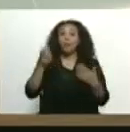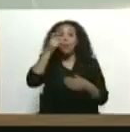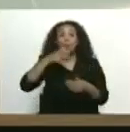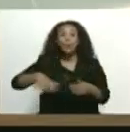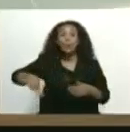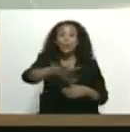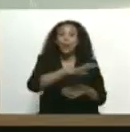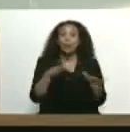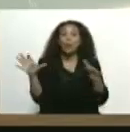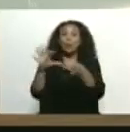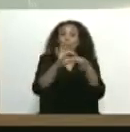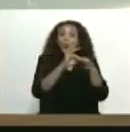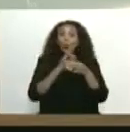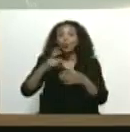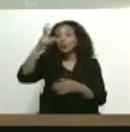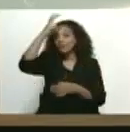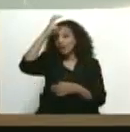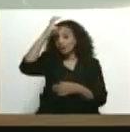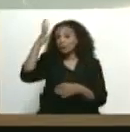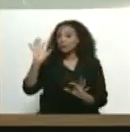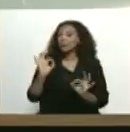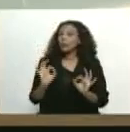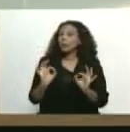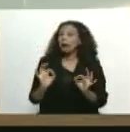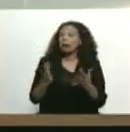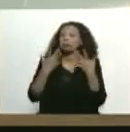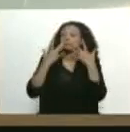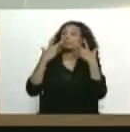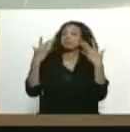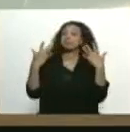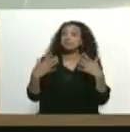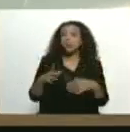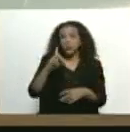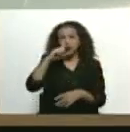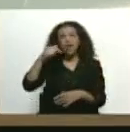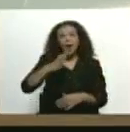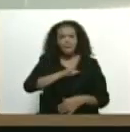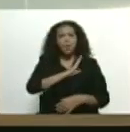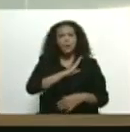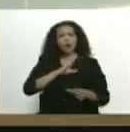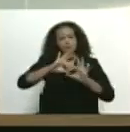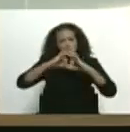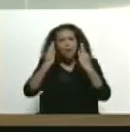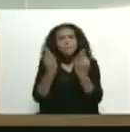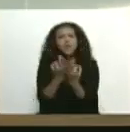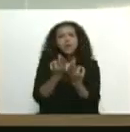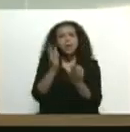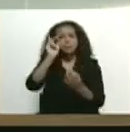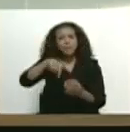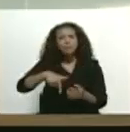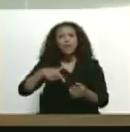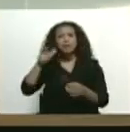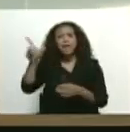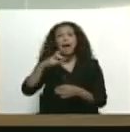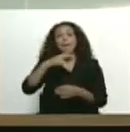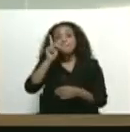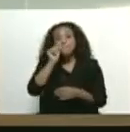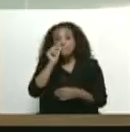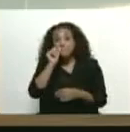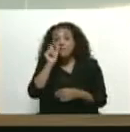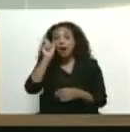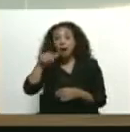de esa unión del pueblo de Falcón, ¿vale? De verdad, yo tengo raíces falconianas, ustedes saben. Mi padre nació